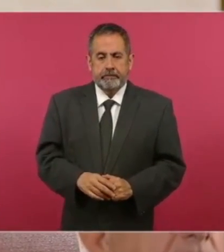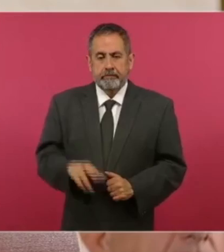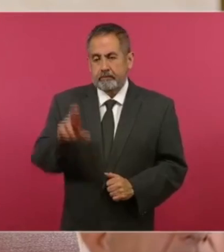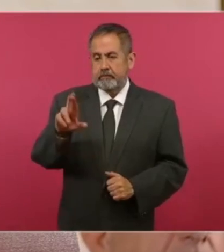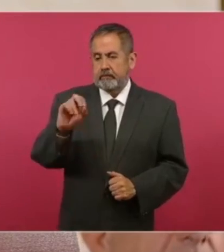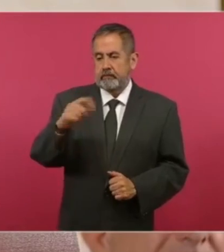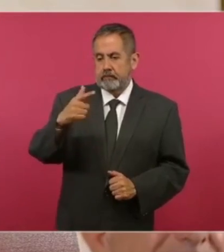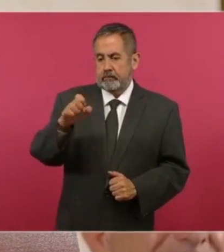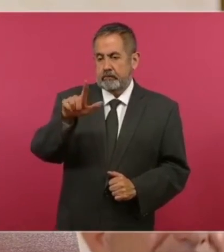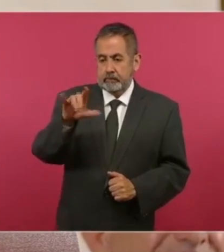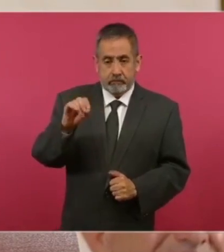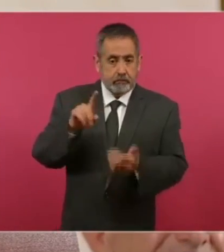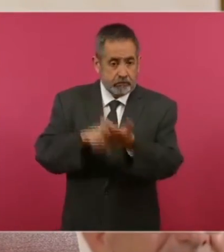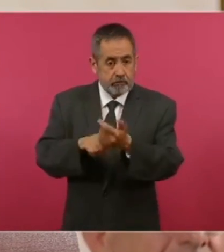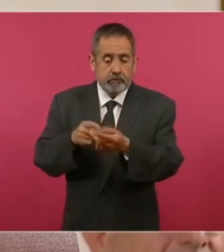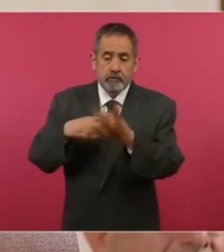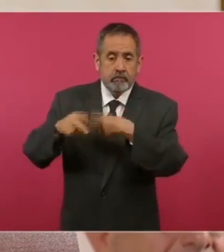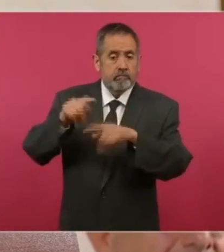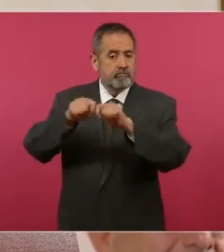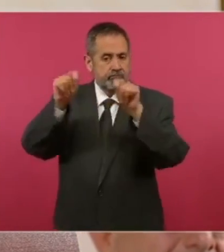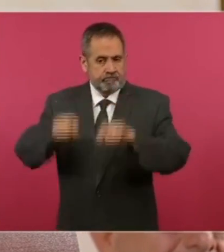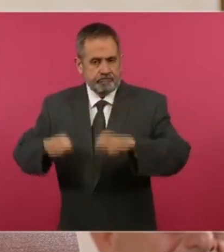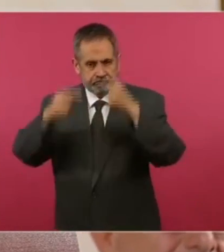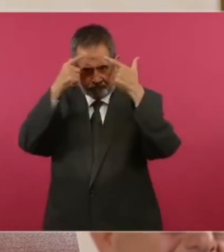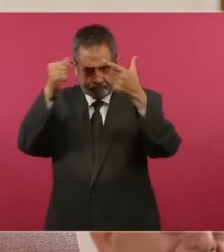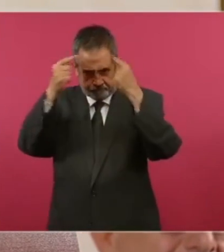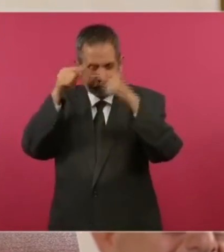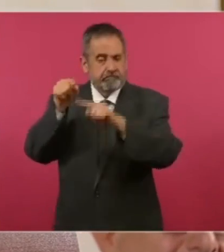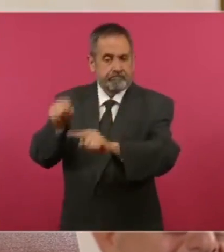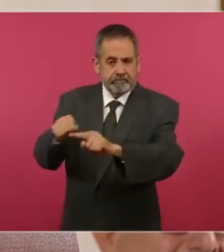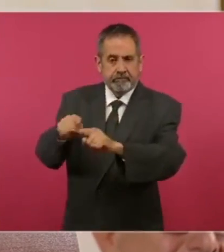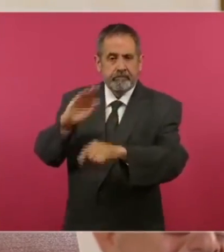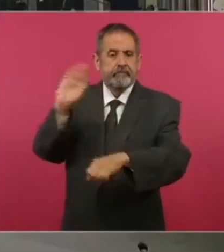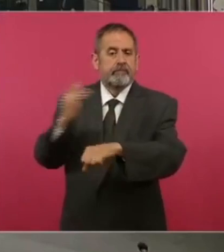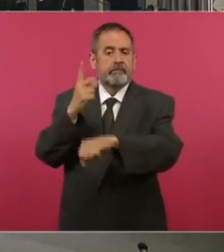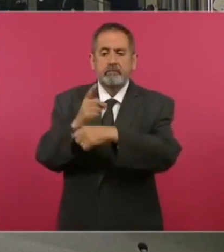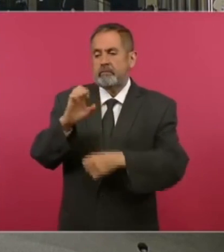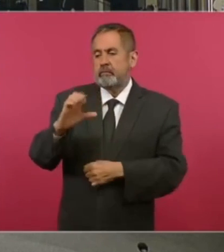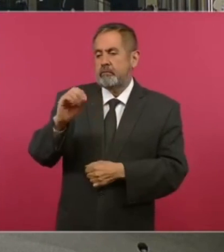Rogelio es egresado de la Facultad de Economía